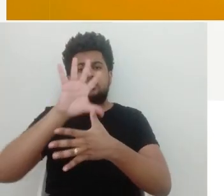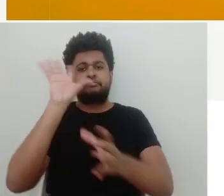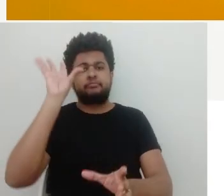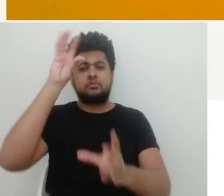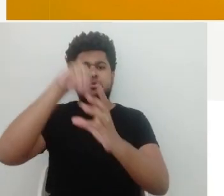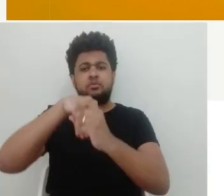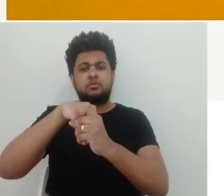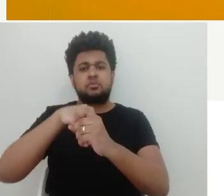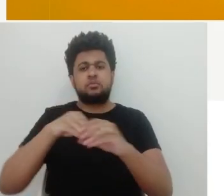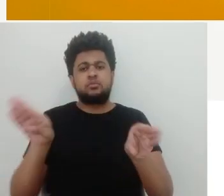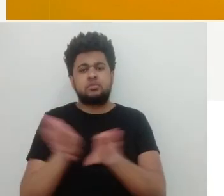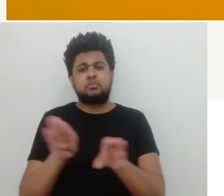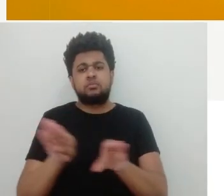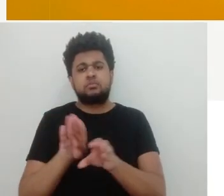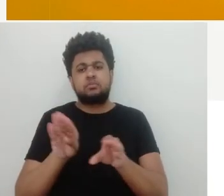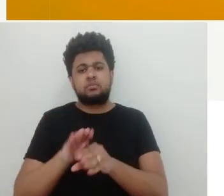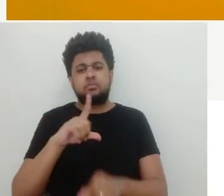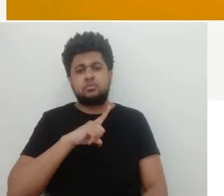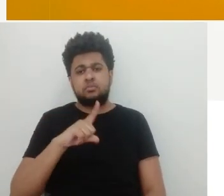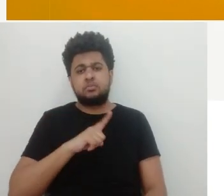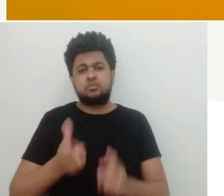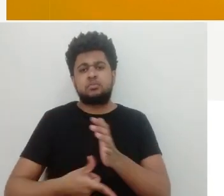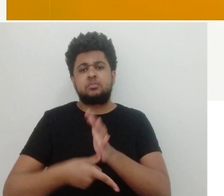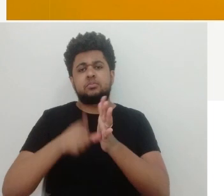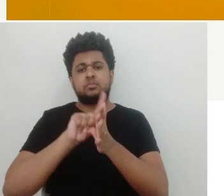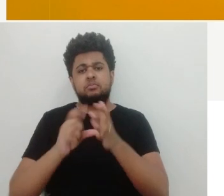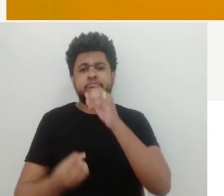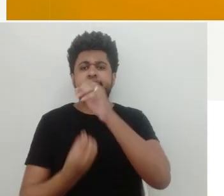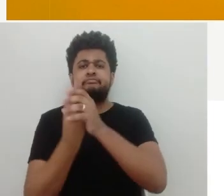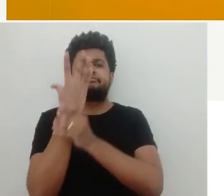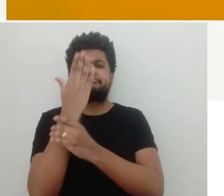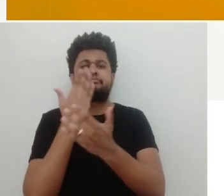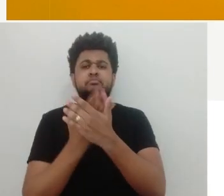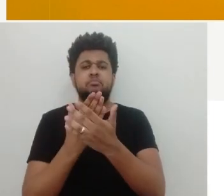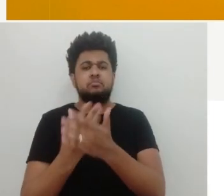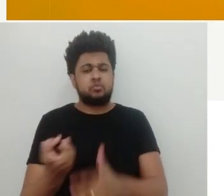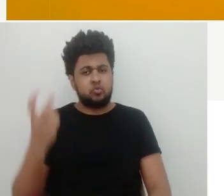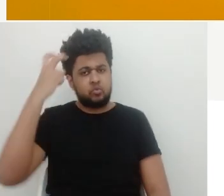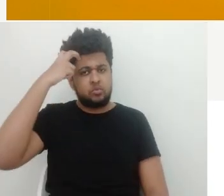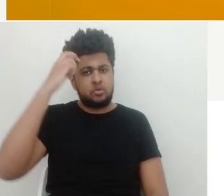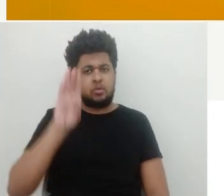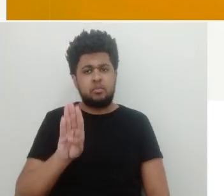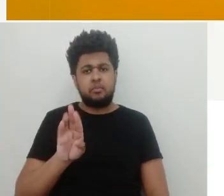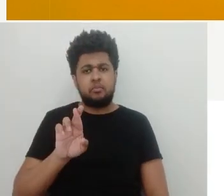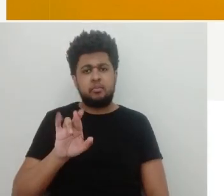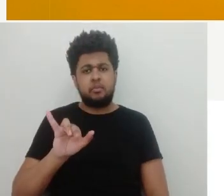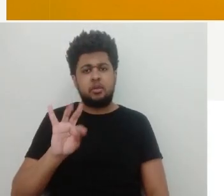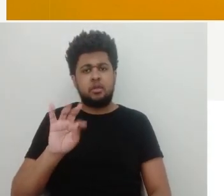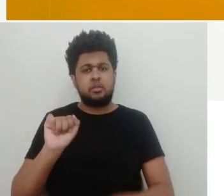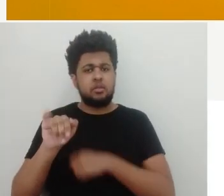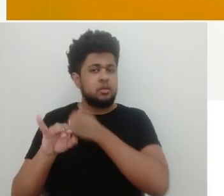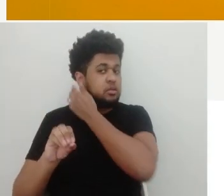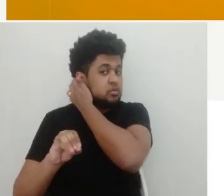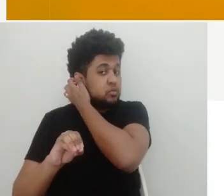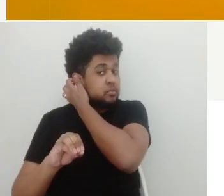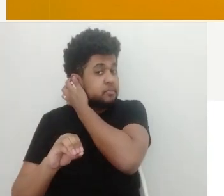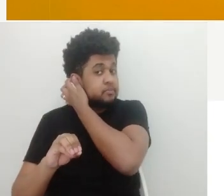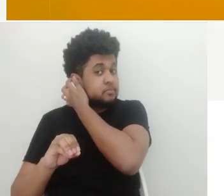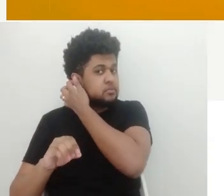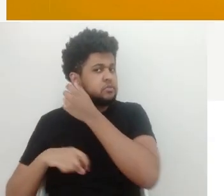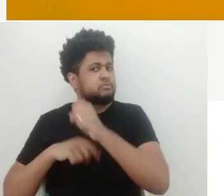culturales británicos, pero cuyas investigaciones abordan los procesos sociales en sus vínculos con lo social y lo